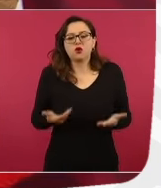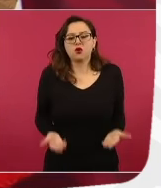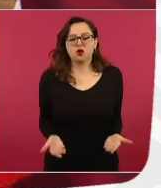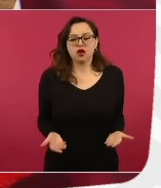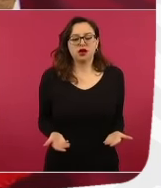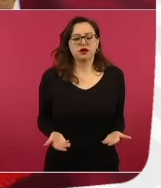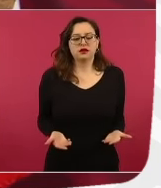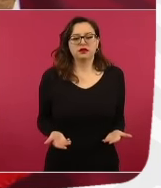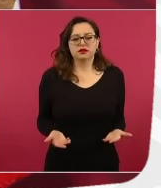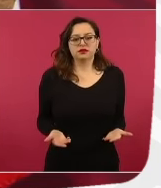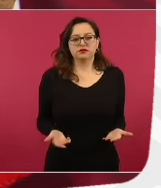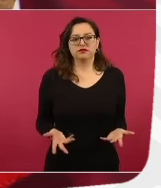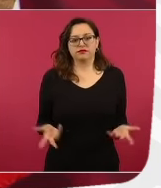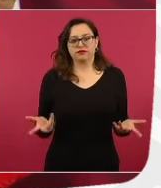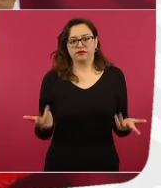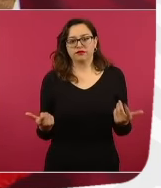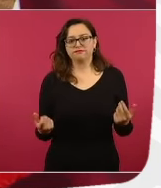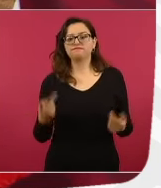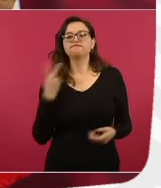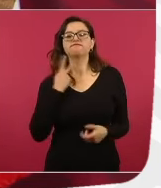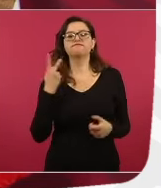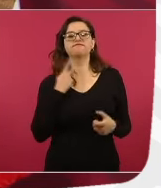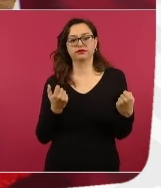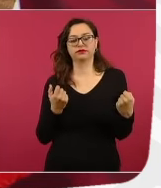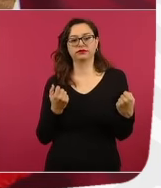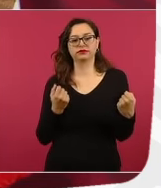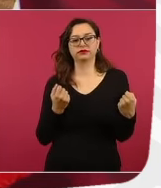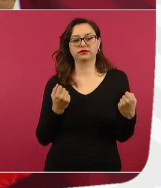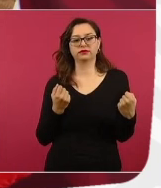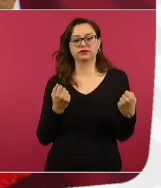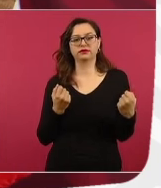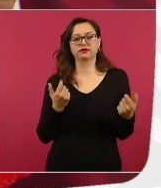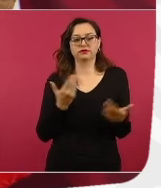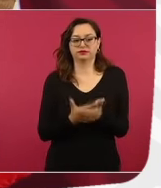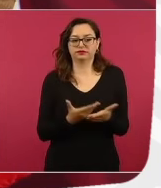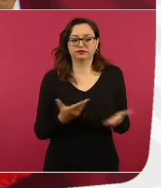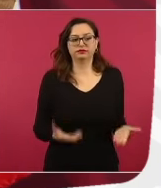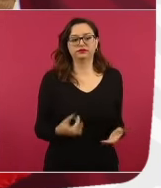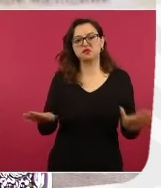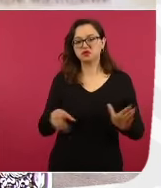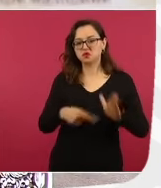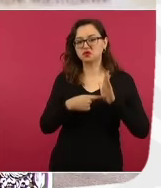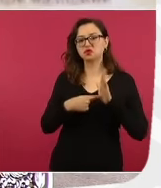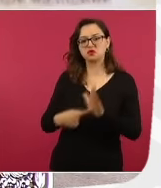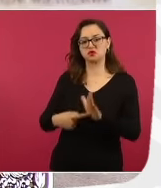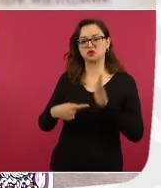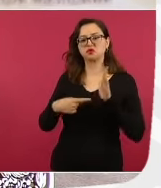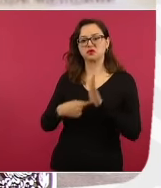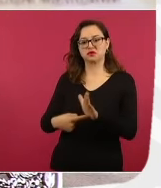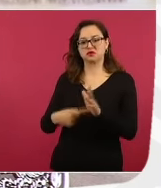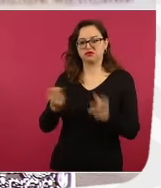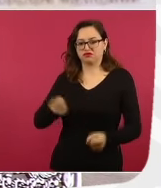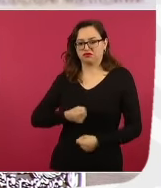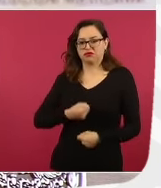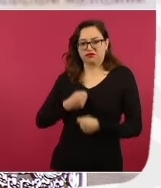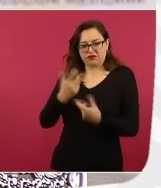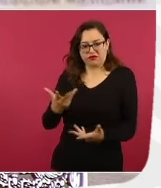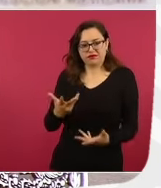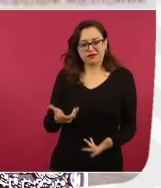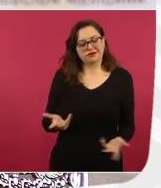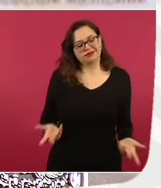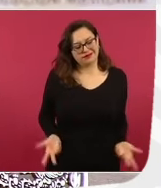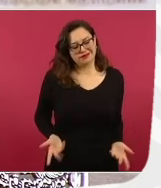como ahí está confrontación política están expresando lo que